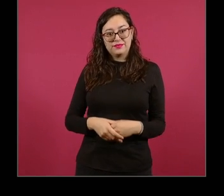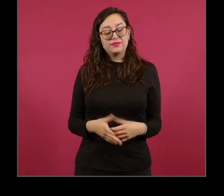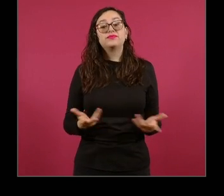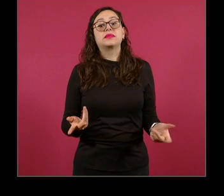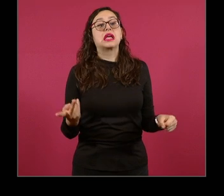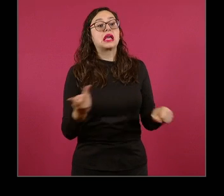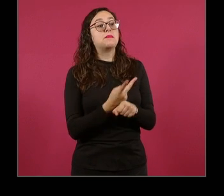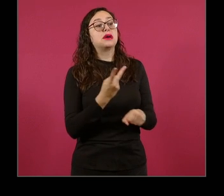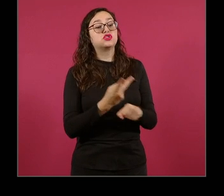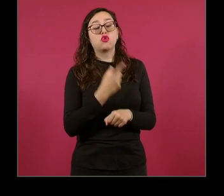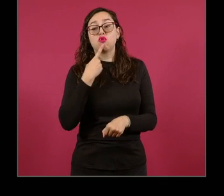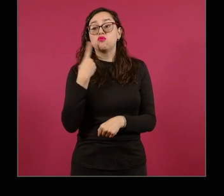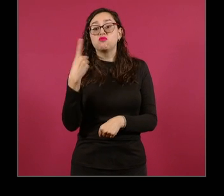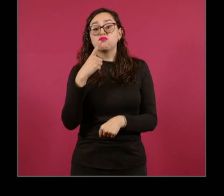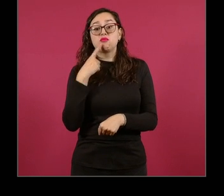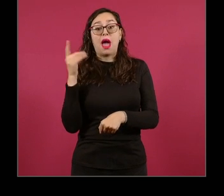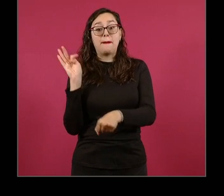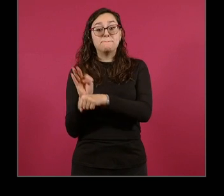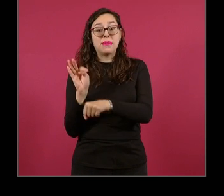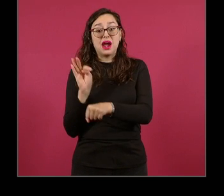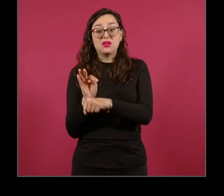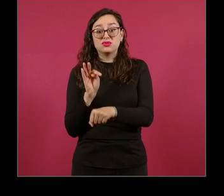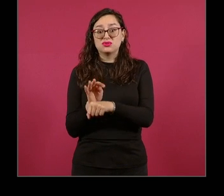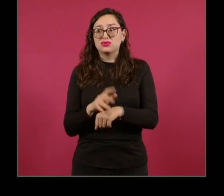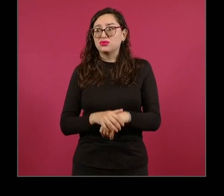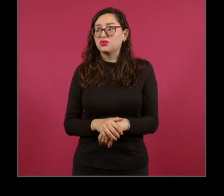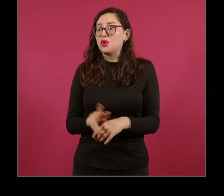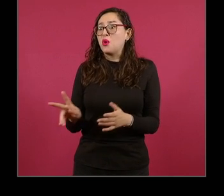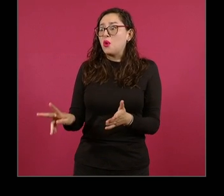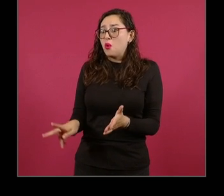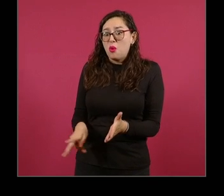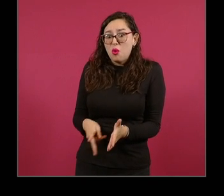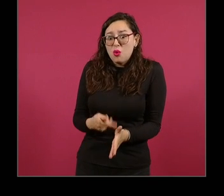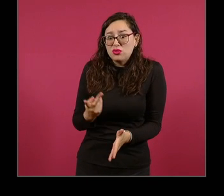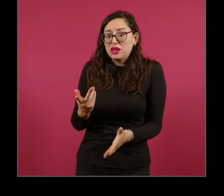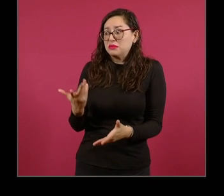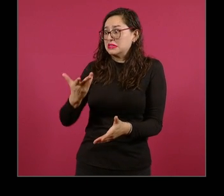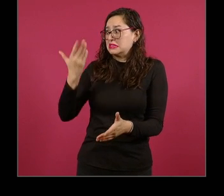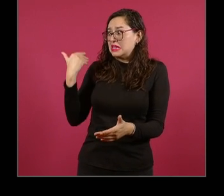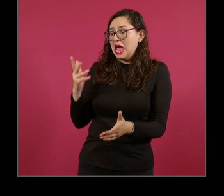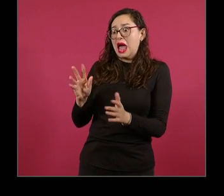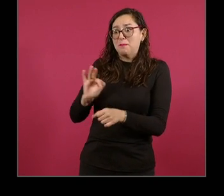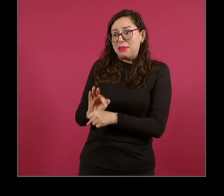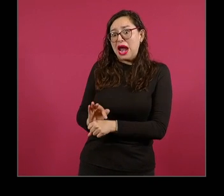los amparos de mi cliente? ¿Otra vez? Pues si ya tienen amparos del amparo.